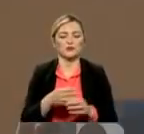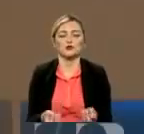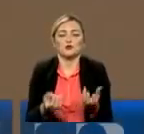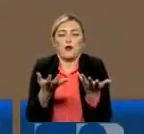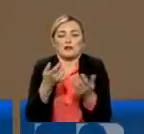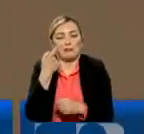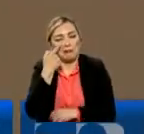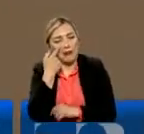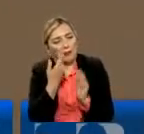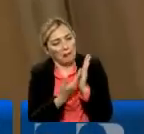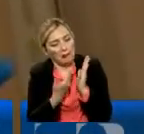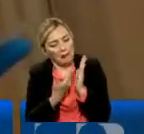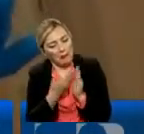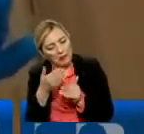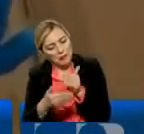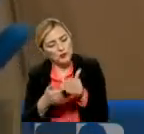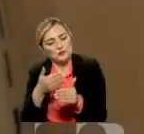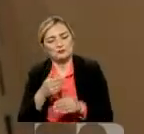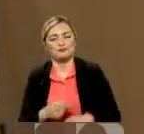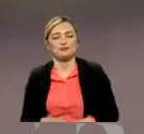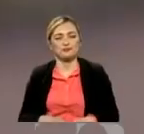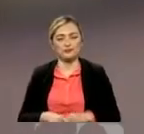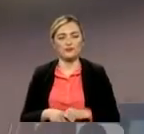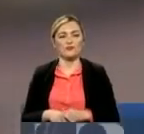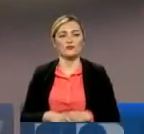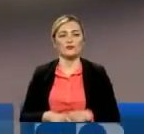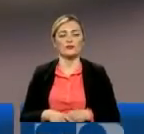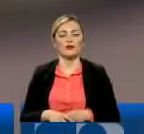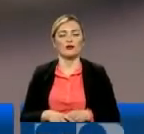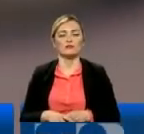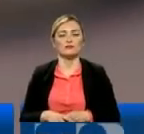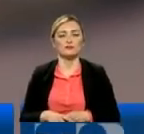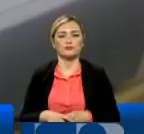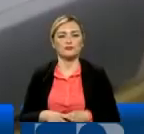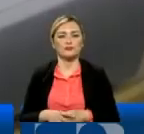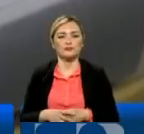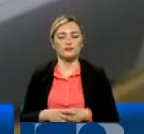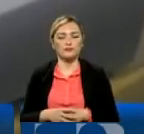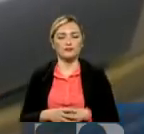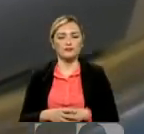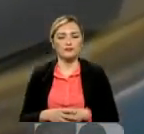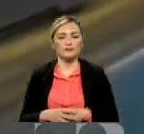conoceremos a medida que avance el proceso de vacunación. En Quito, María Gracia Costa, 24 horas.